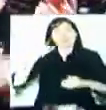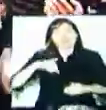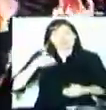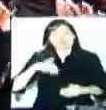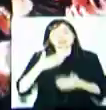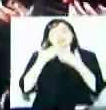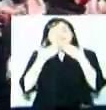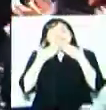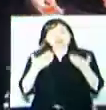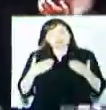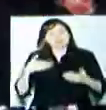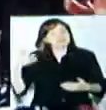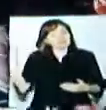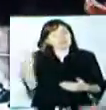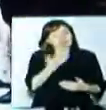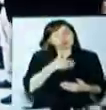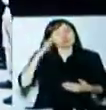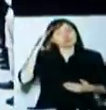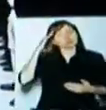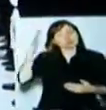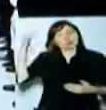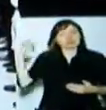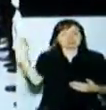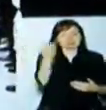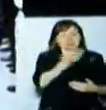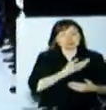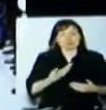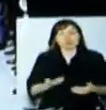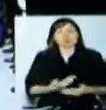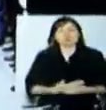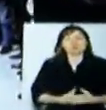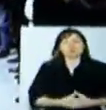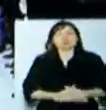Muchas gracias y muy buenas tardes a todos y a todas. Conforme al establecimiento.